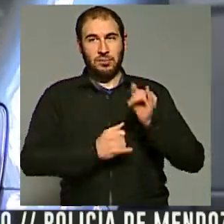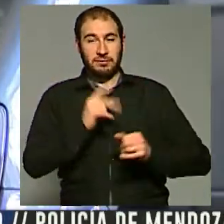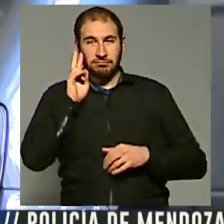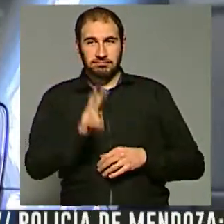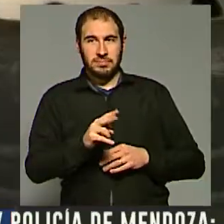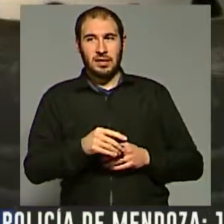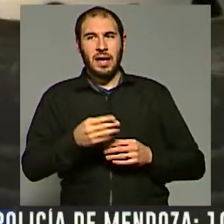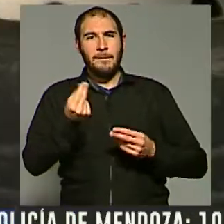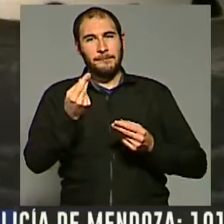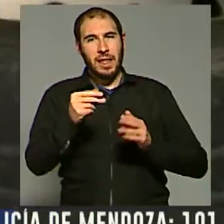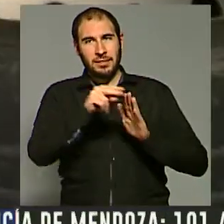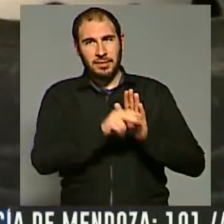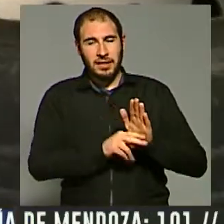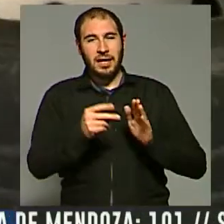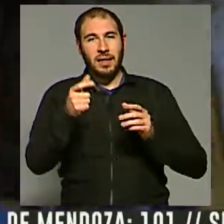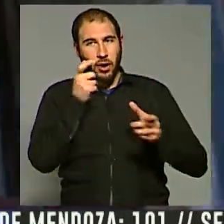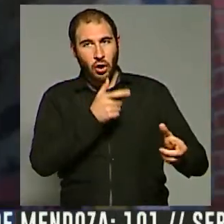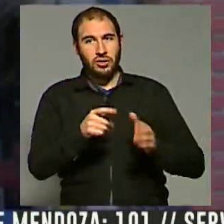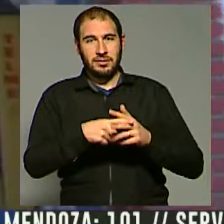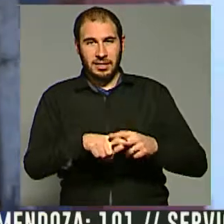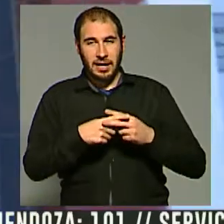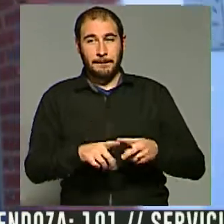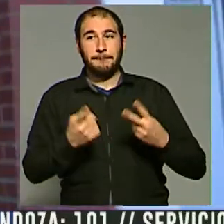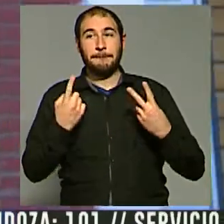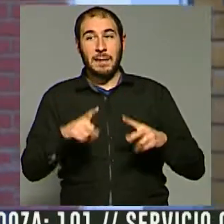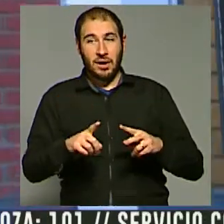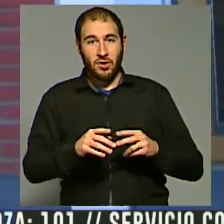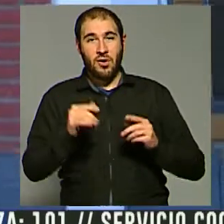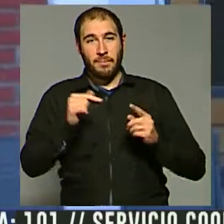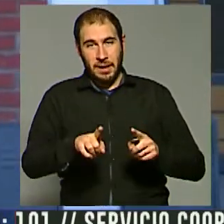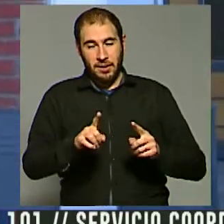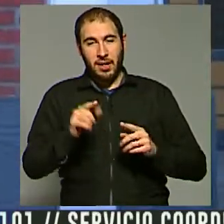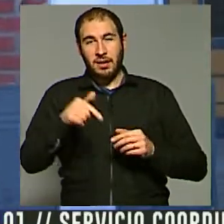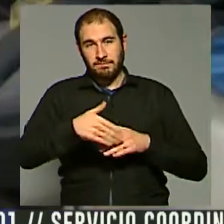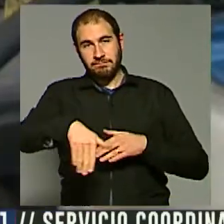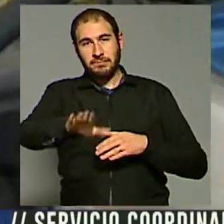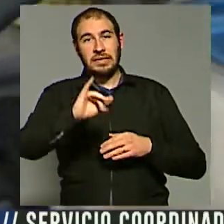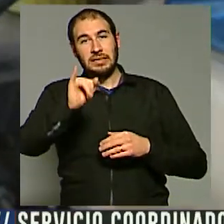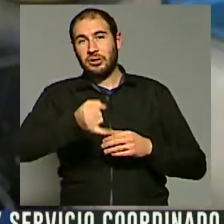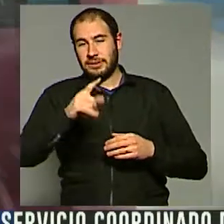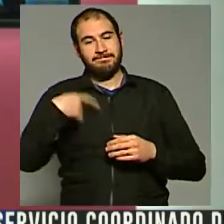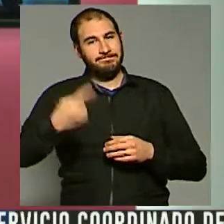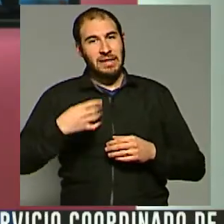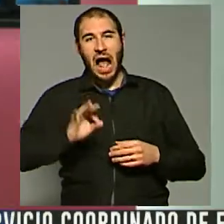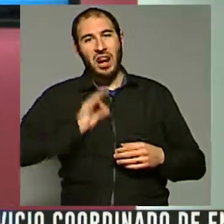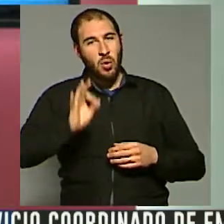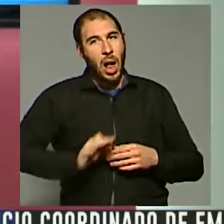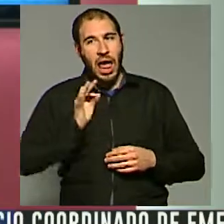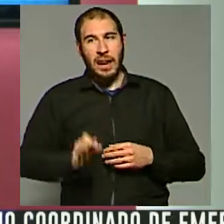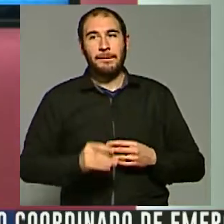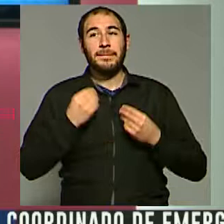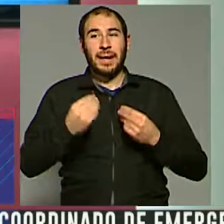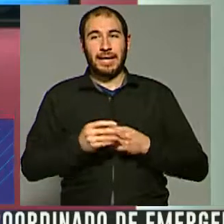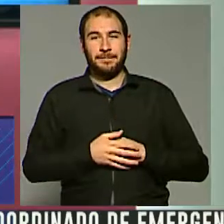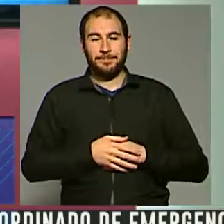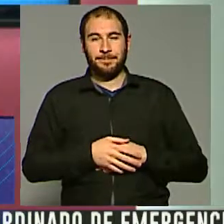veíamos los importes de lo que sale la revisión técnica, pero a partir de esto debemos de realizarlo de forma constante todos los años para de algún